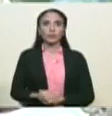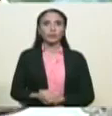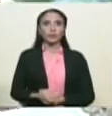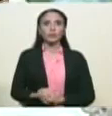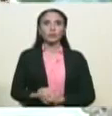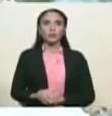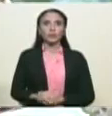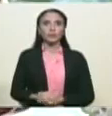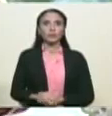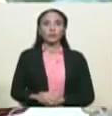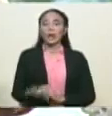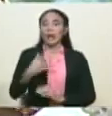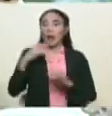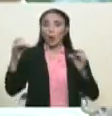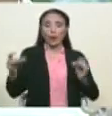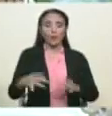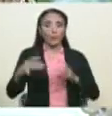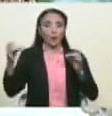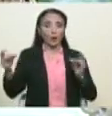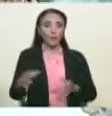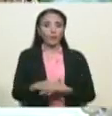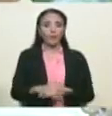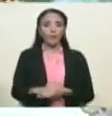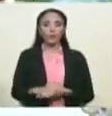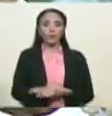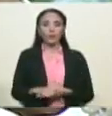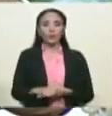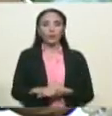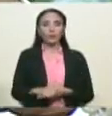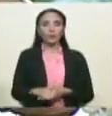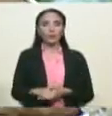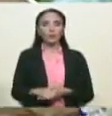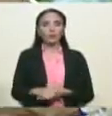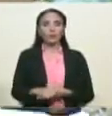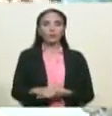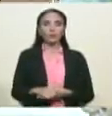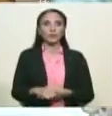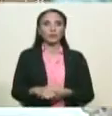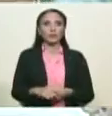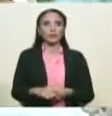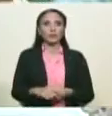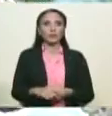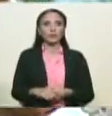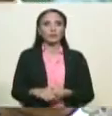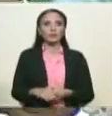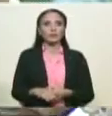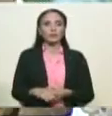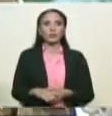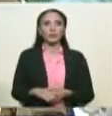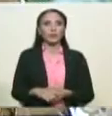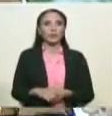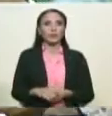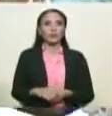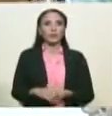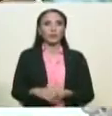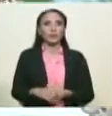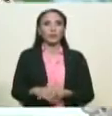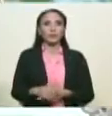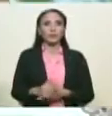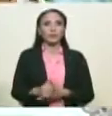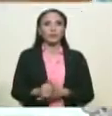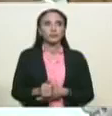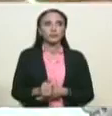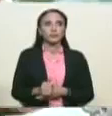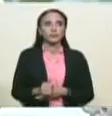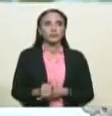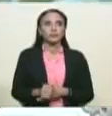Quienes ordenaron las guarimbas y las dirigieron, ellos creían que me iban a detener, ¿no? Maduro se va a asustar. Maduro se va